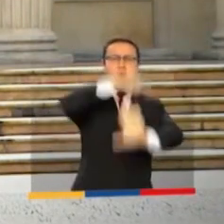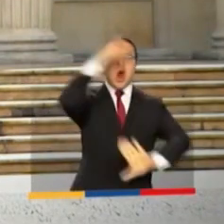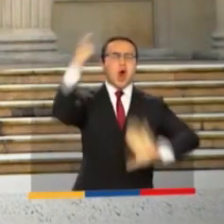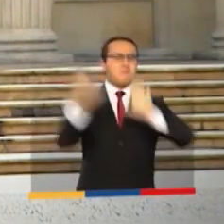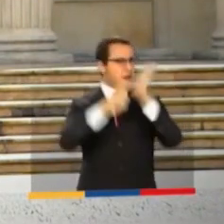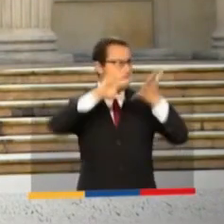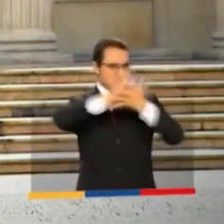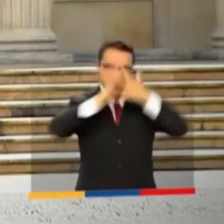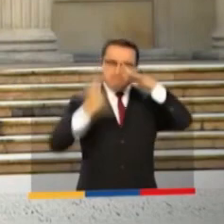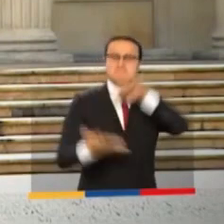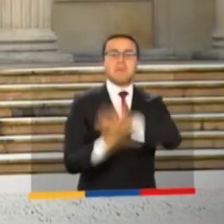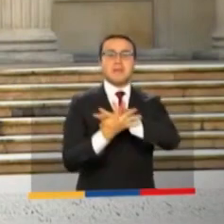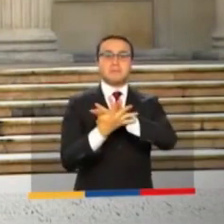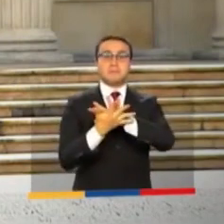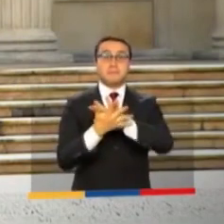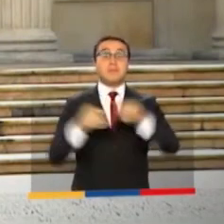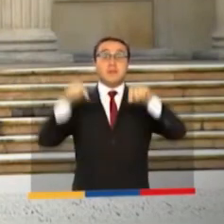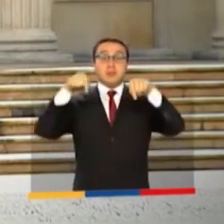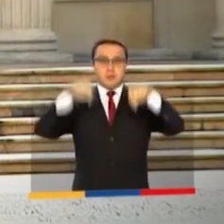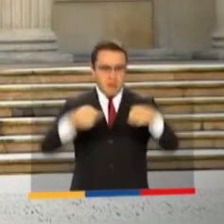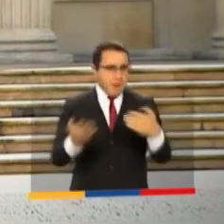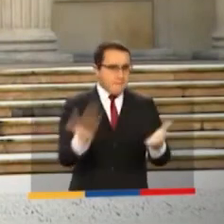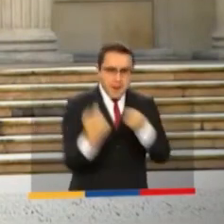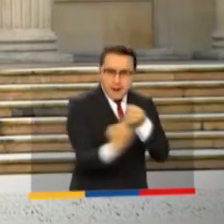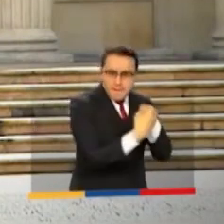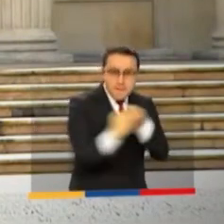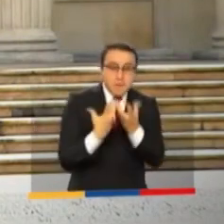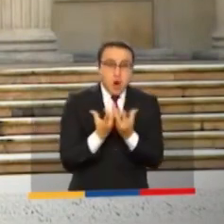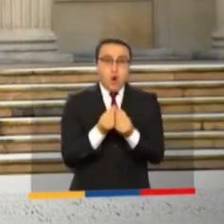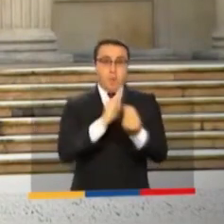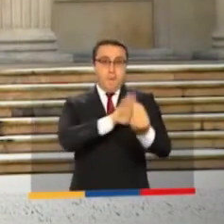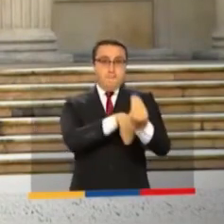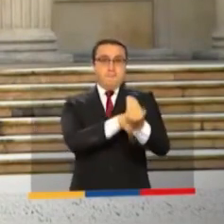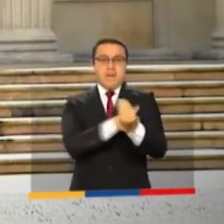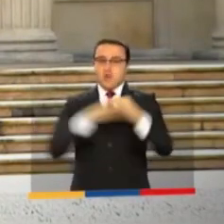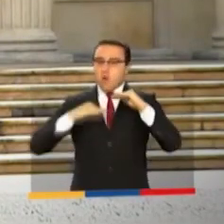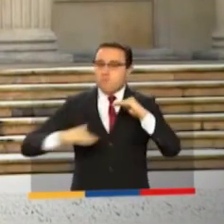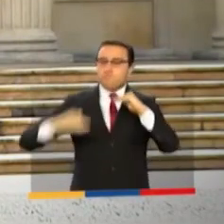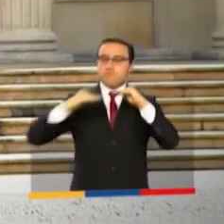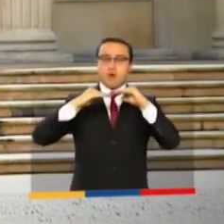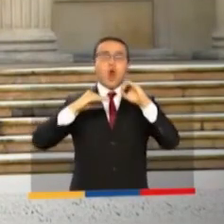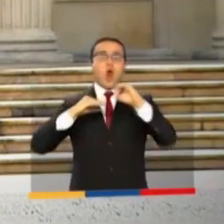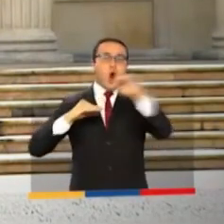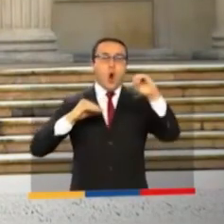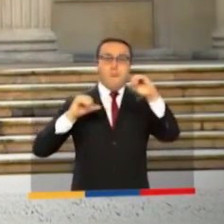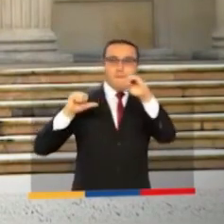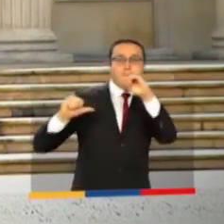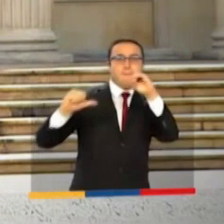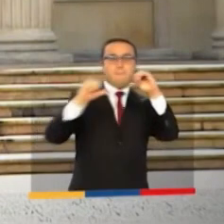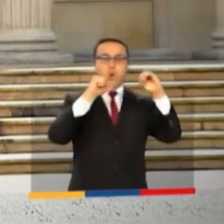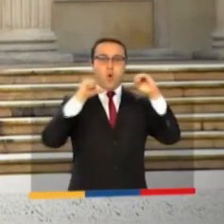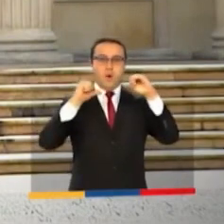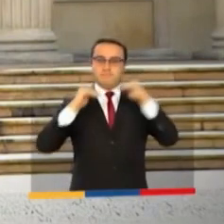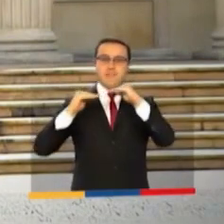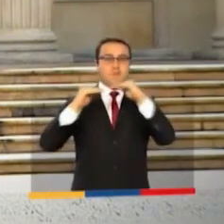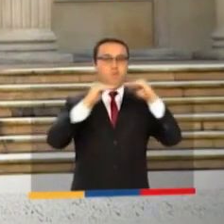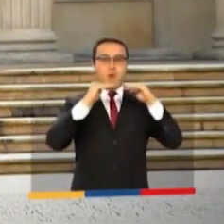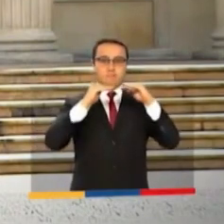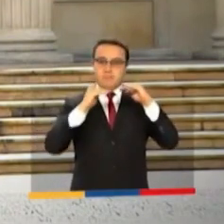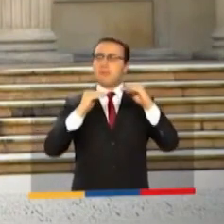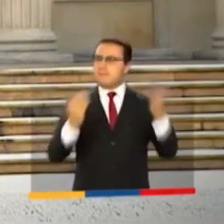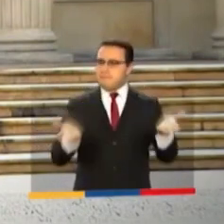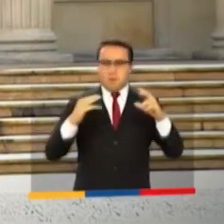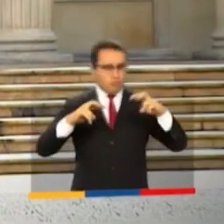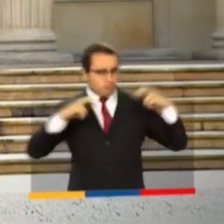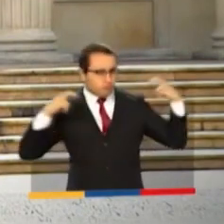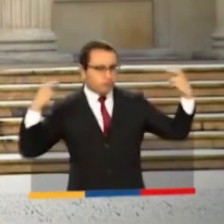creían que era solo un discurso de campaña que iba a ser mucho más moderado en el ejercicio del gobierno Pero donde tú mires en las